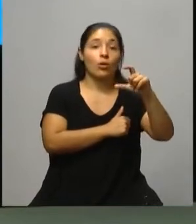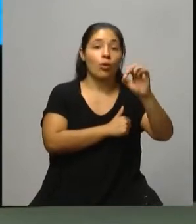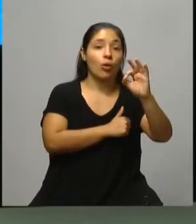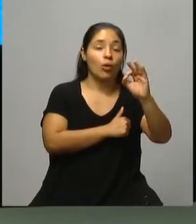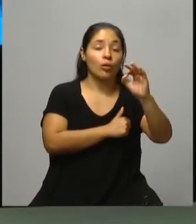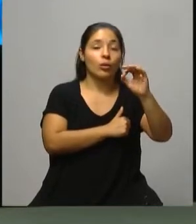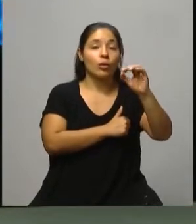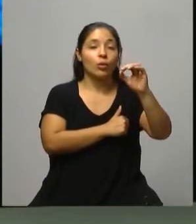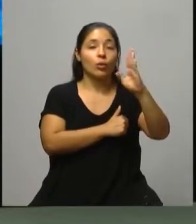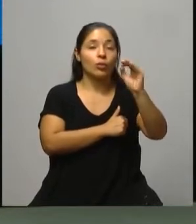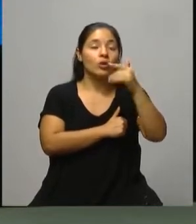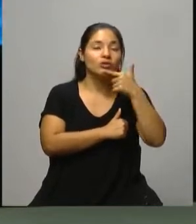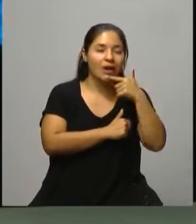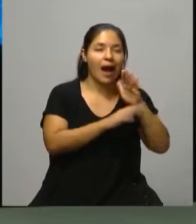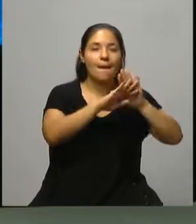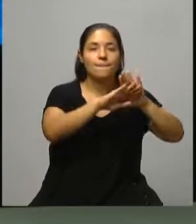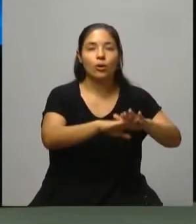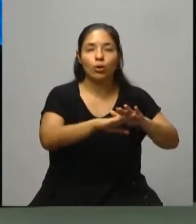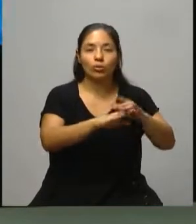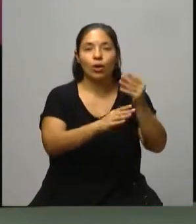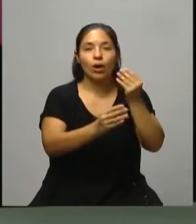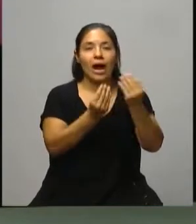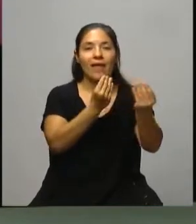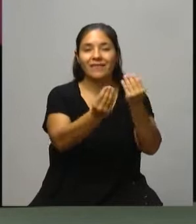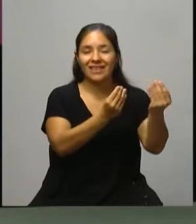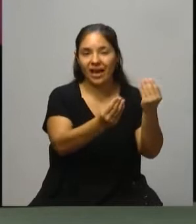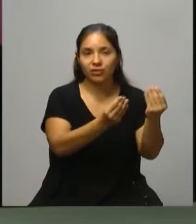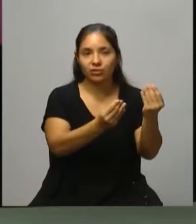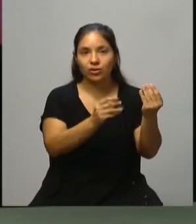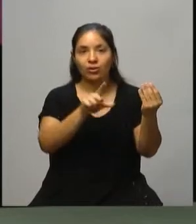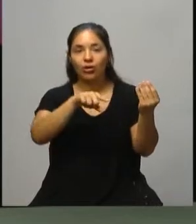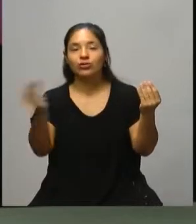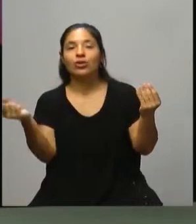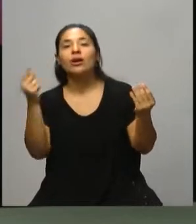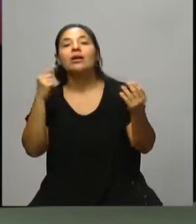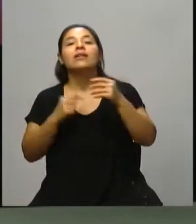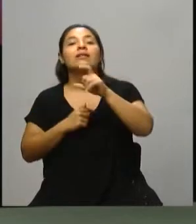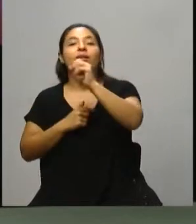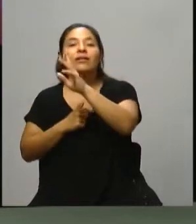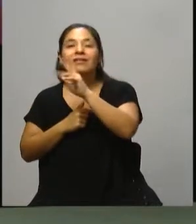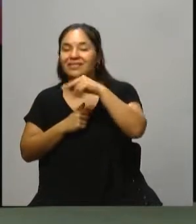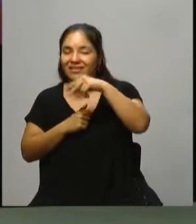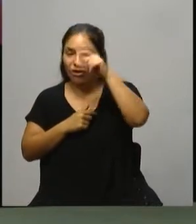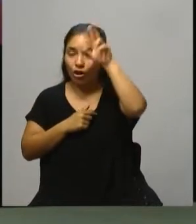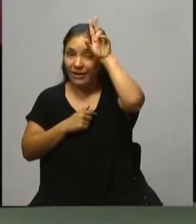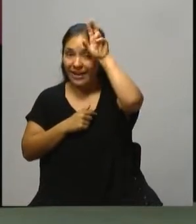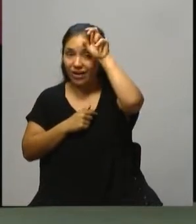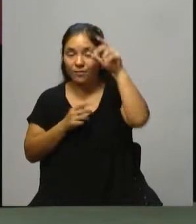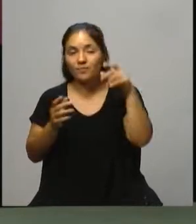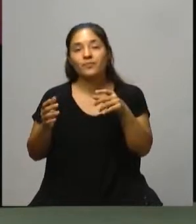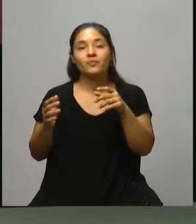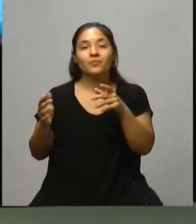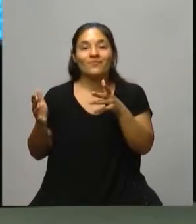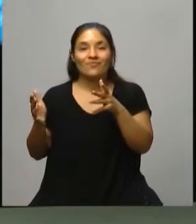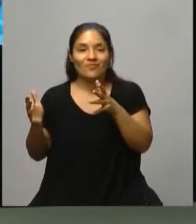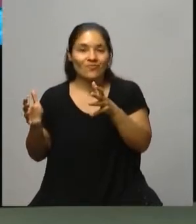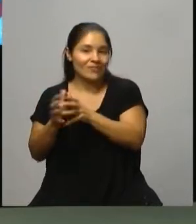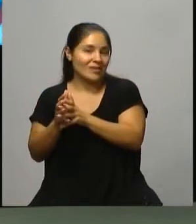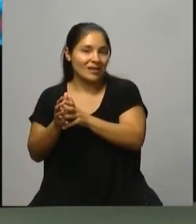gobernador. Tanto del oficialismo y de la oposición, la pregunta es, y se viene diciendo que el peronismo necesita